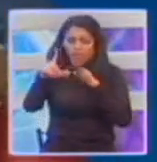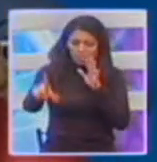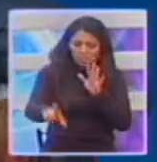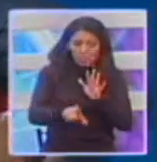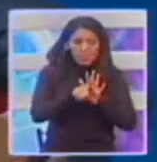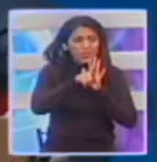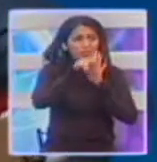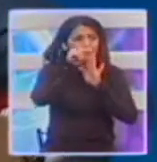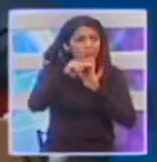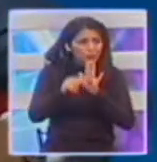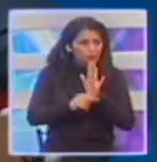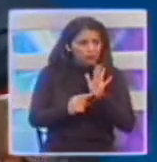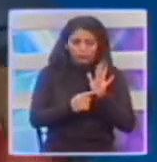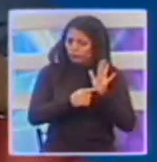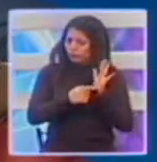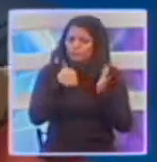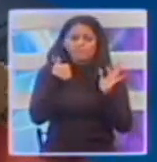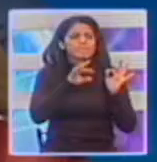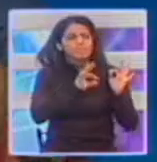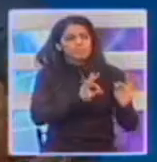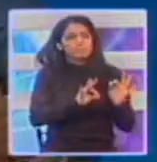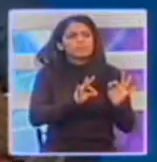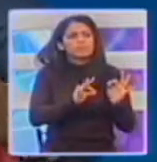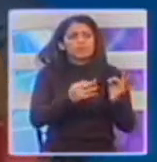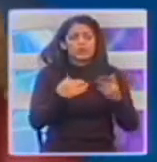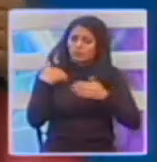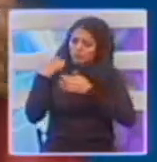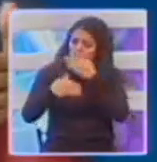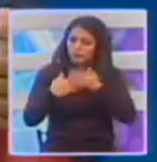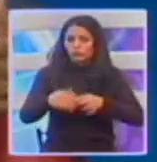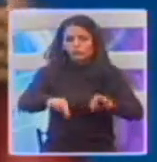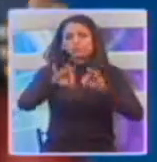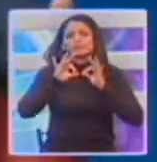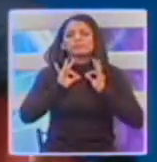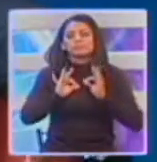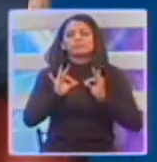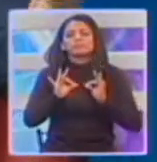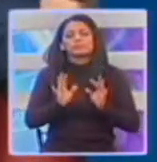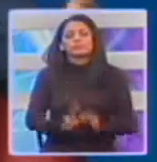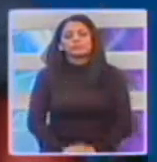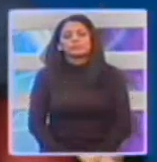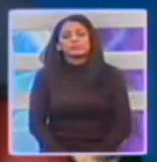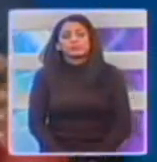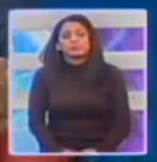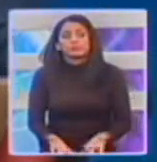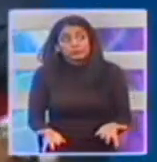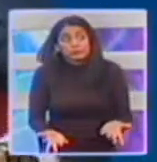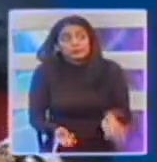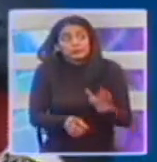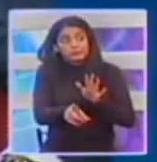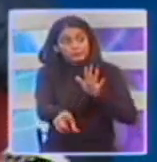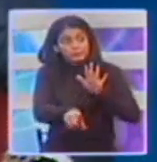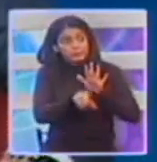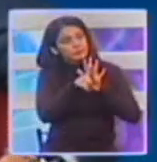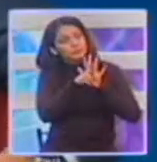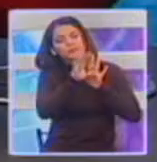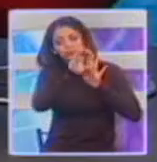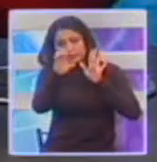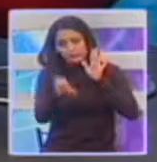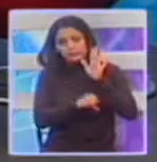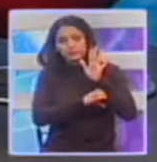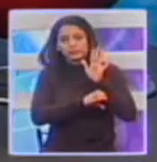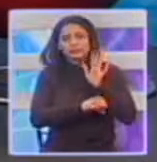normas establecidas justamente para que ésta proceda como corresponde de acuerdo a la ley y de acuerdo a la constitución